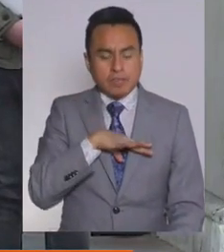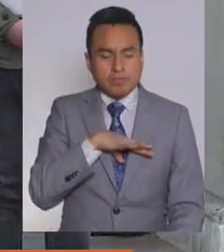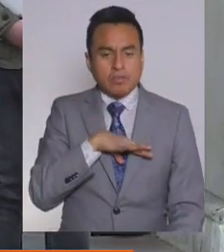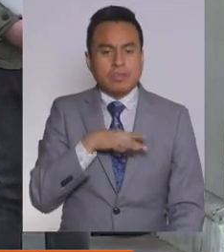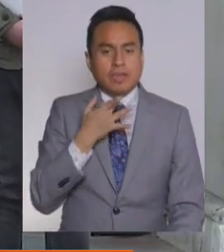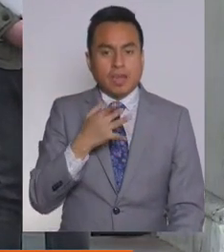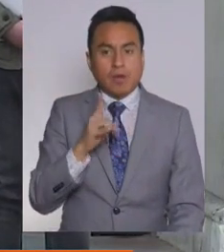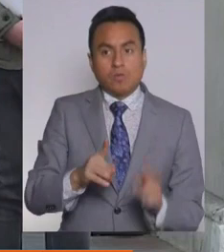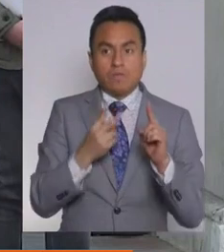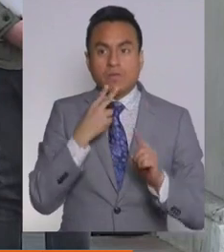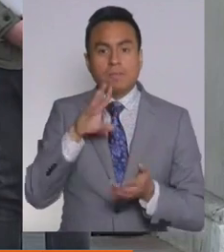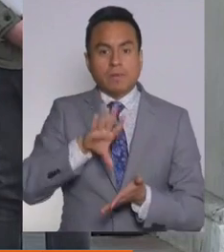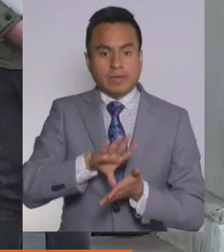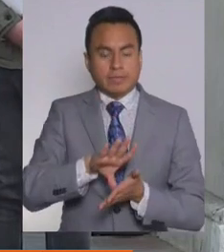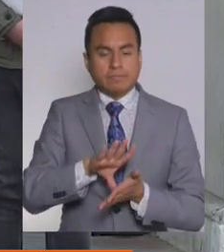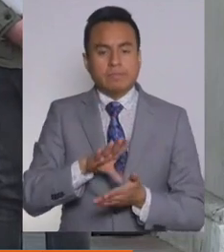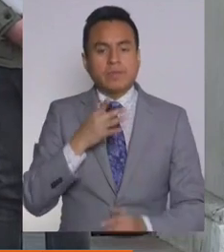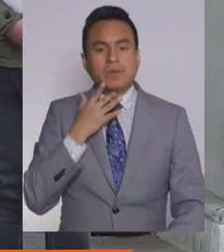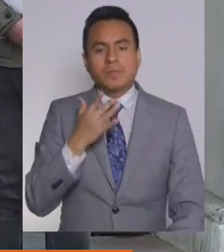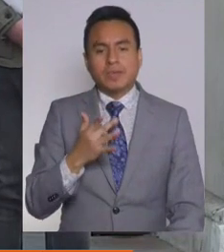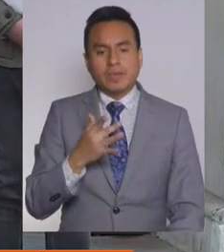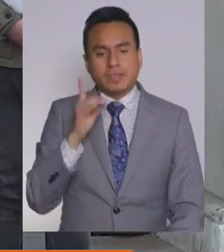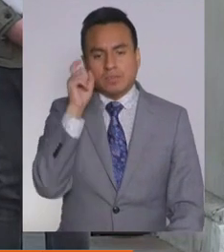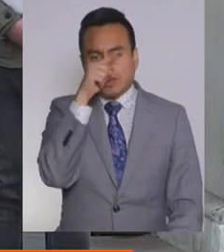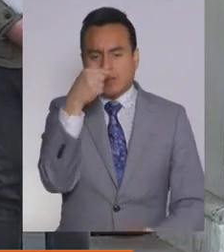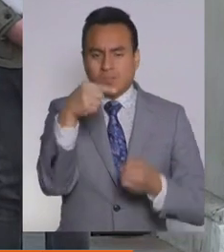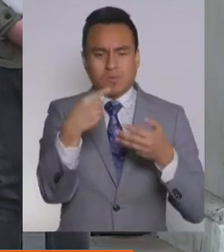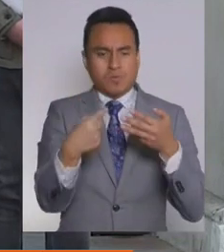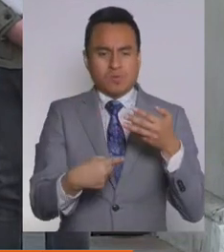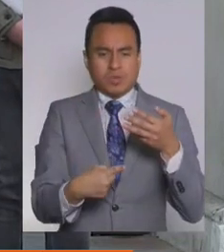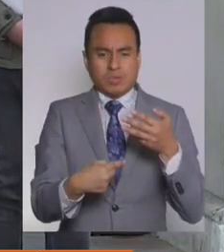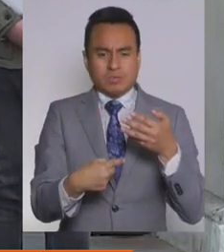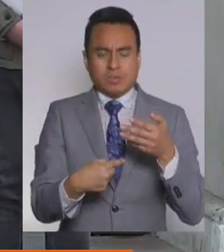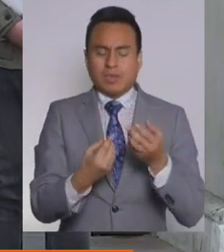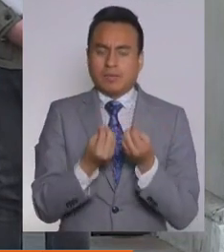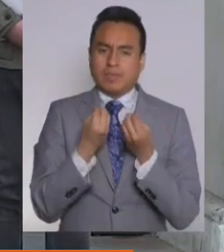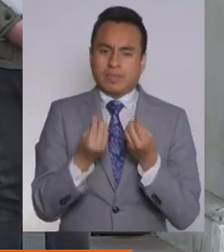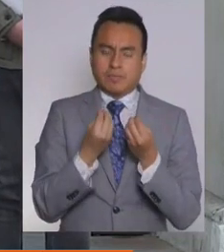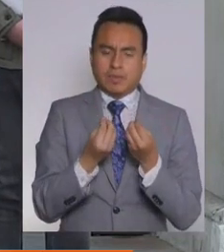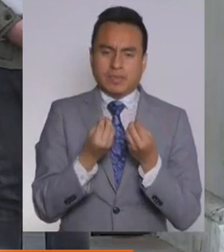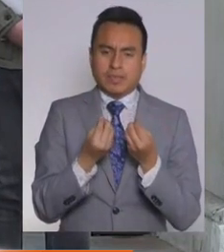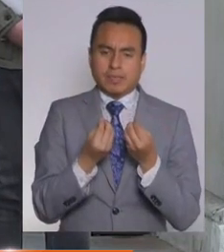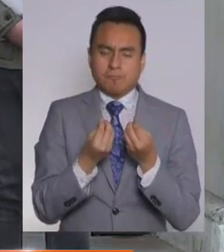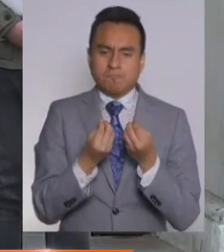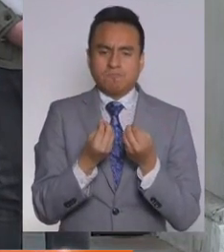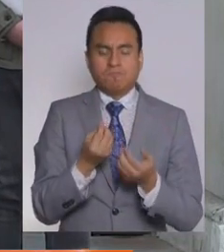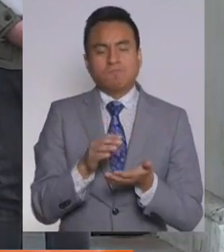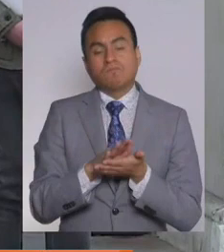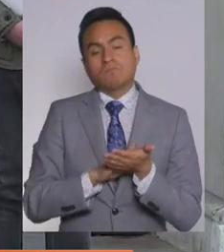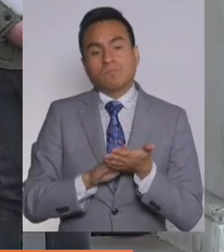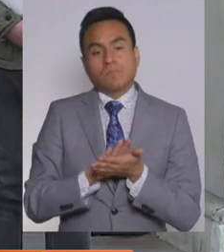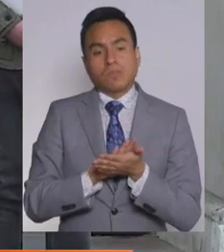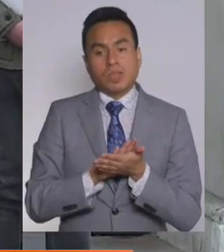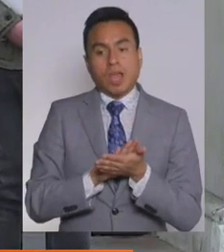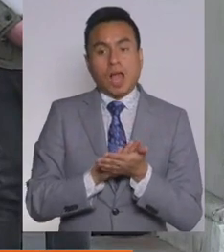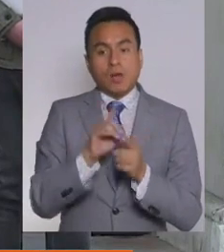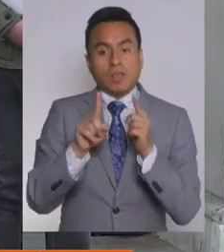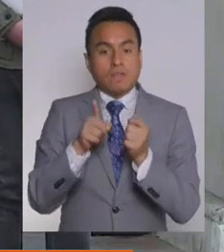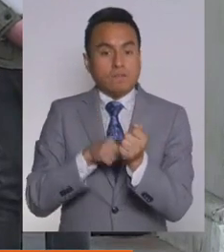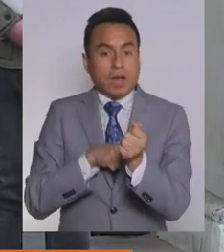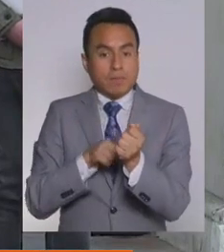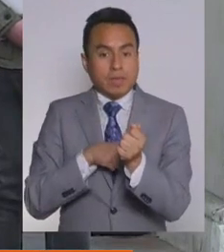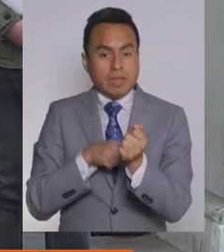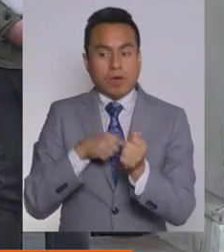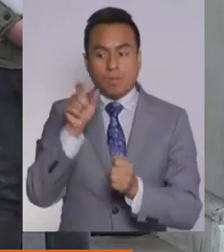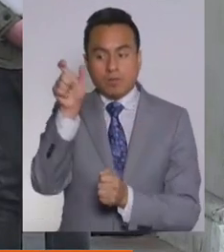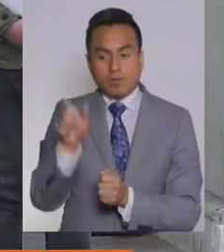que están hoy día viviendo en nuestro país. Porque dificultades hay muchas. Y evidentemente, si alguna familia